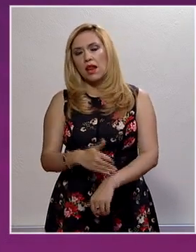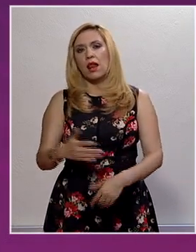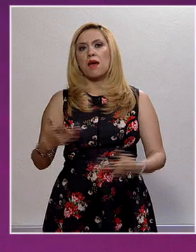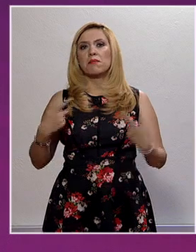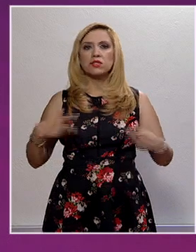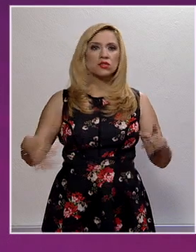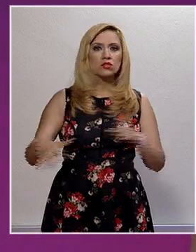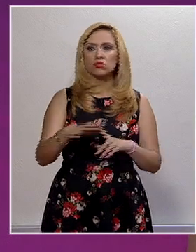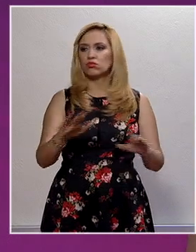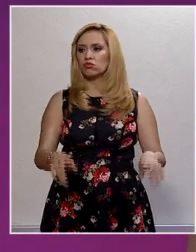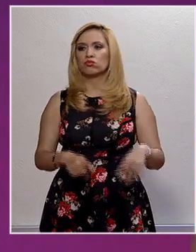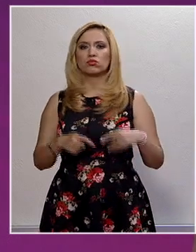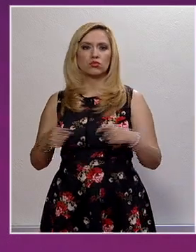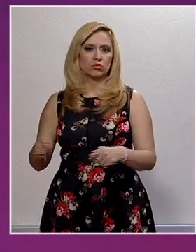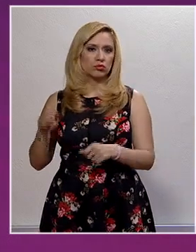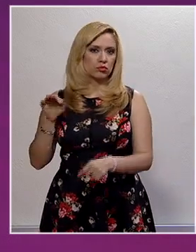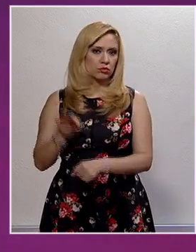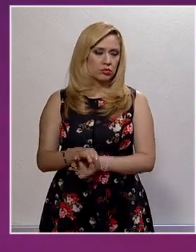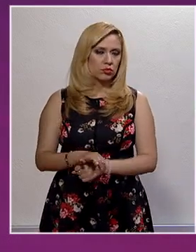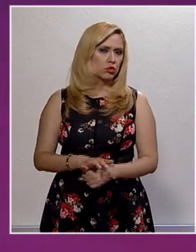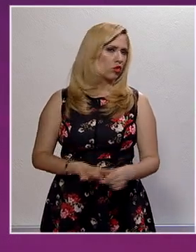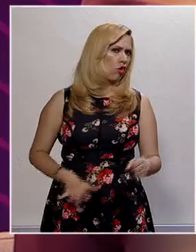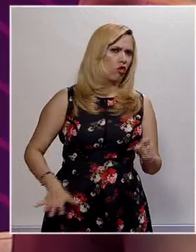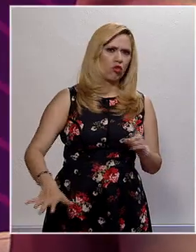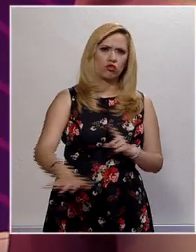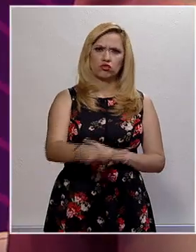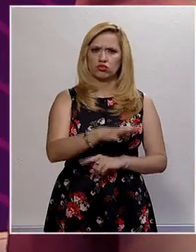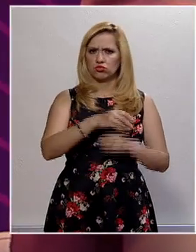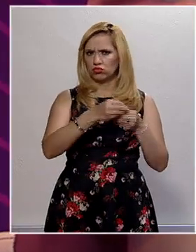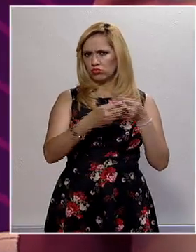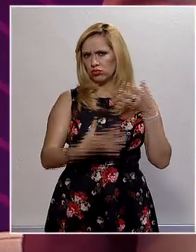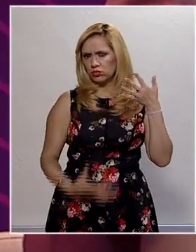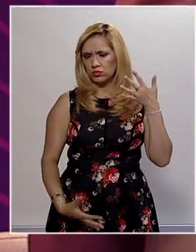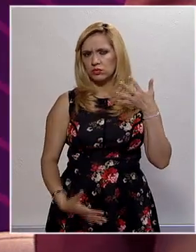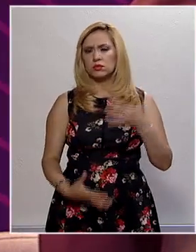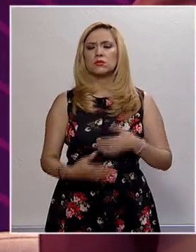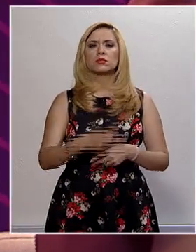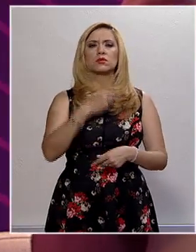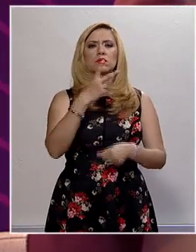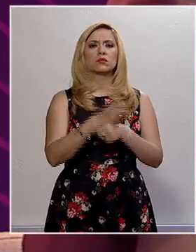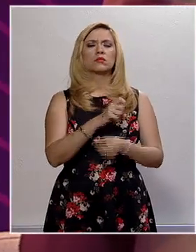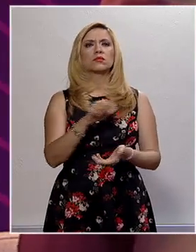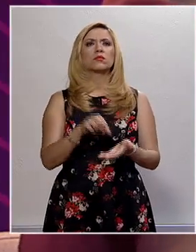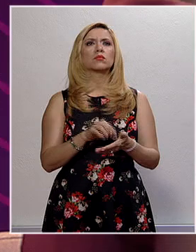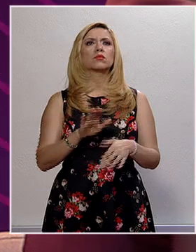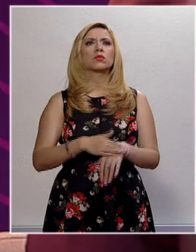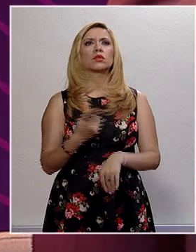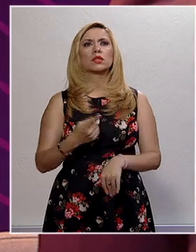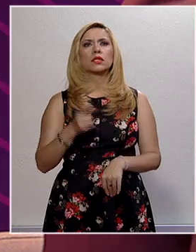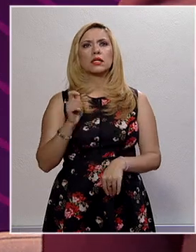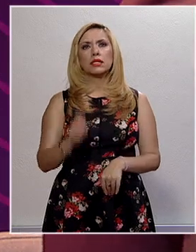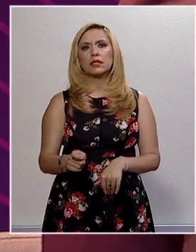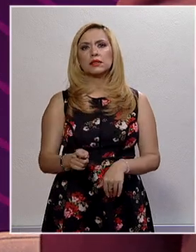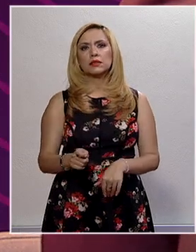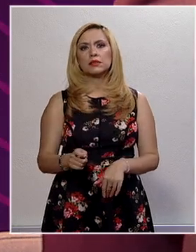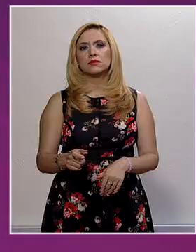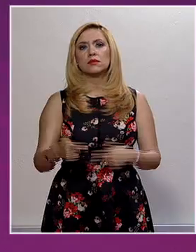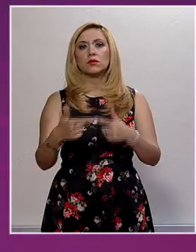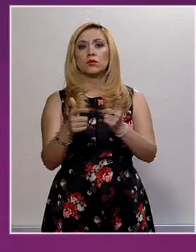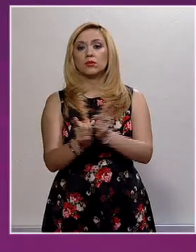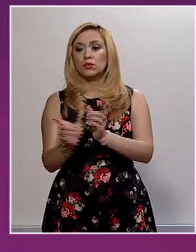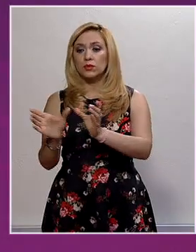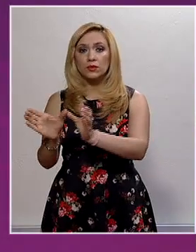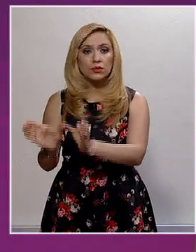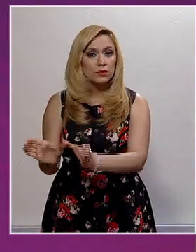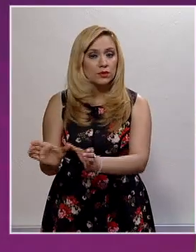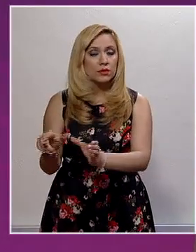este es un derecho transversal e impacta en todos los demás derechos. En segundo lugar, porque es un enfoque interseccional, que reconoce